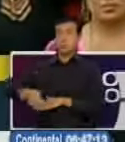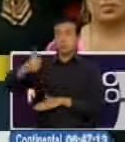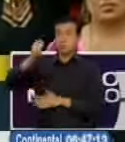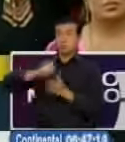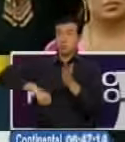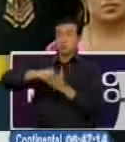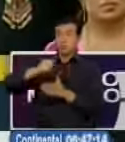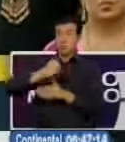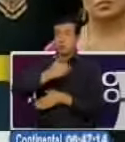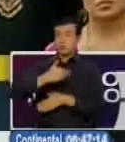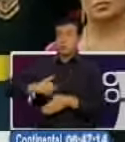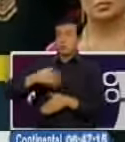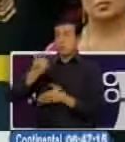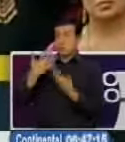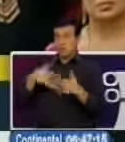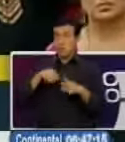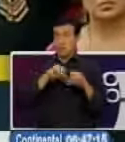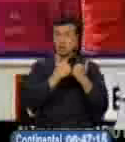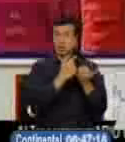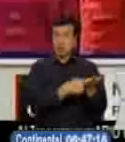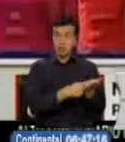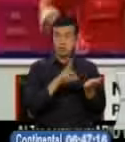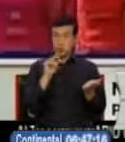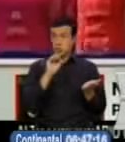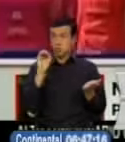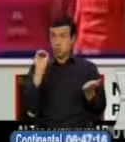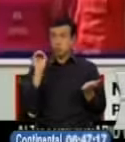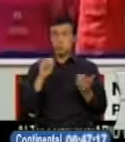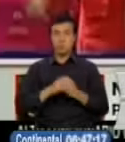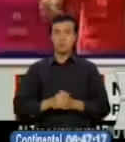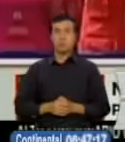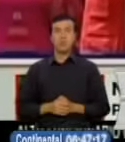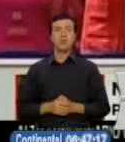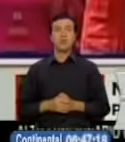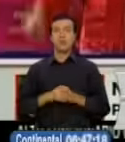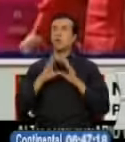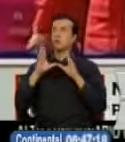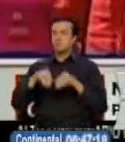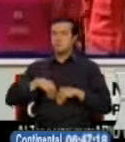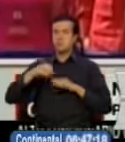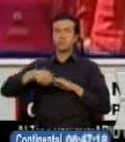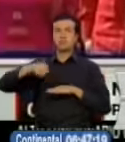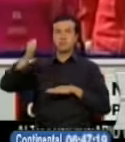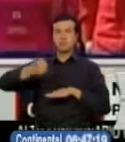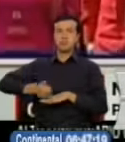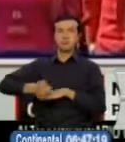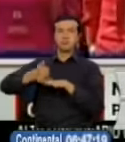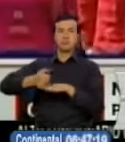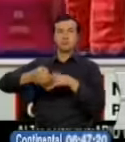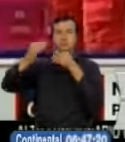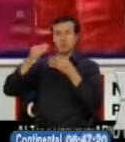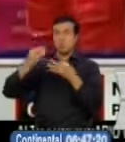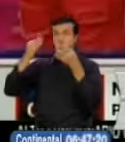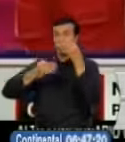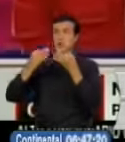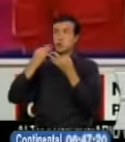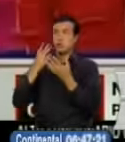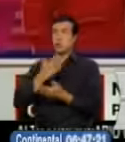permitió su aprobación sin necesidad del debate legislativo. Estoy obligado a cumplir la sentencia del Tribunal Supremo de